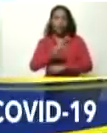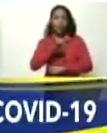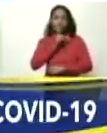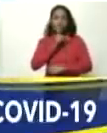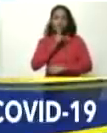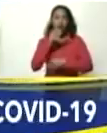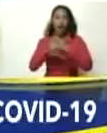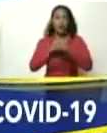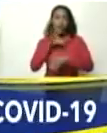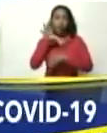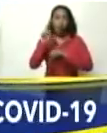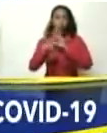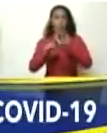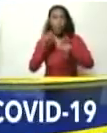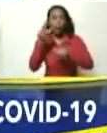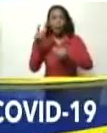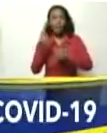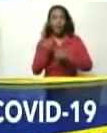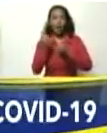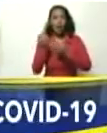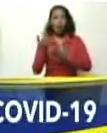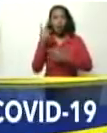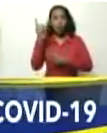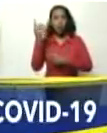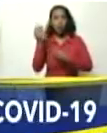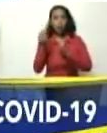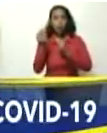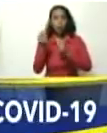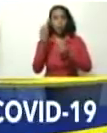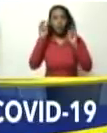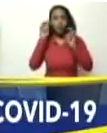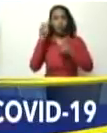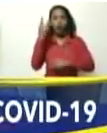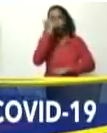para acceder a las vacunas, caso África,